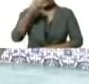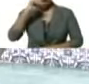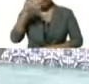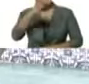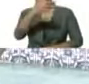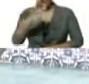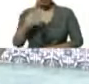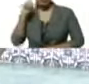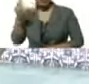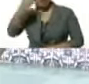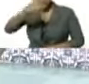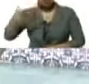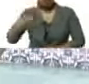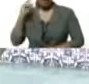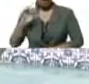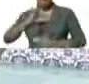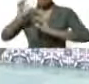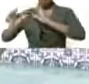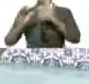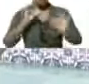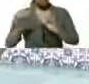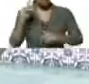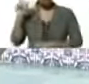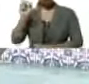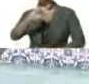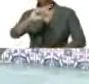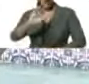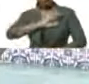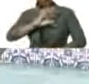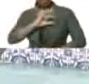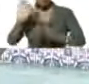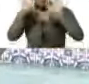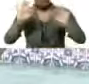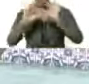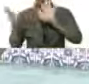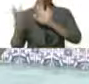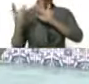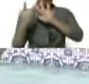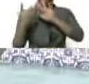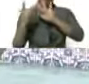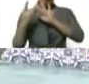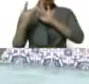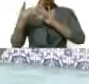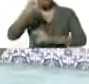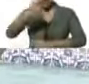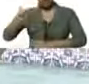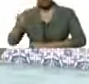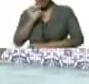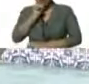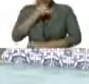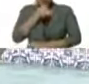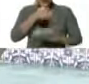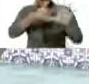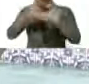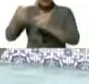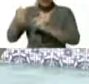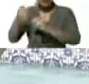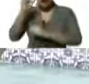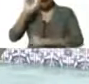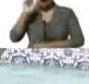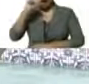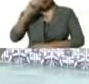personas que han sido contagiadas, bueno, no tener ningún tipo de contacto con personas mayores de 60 años,